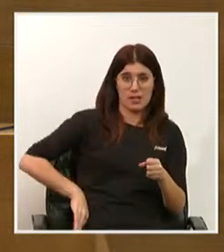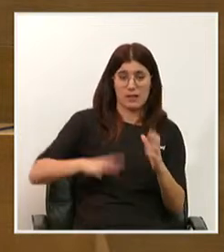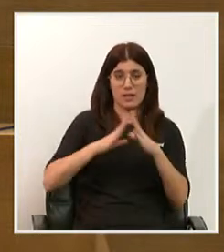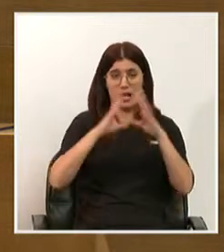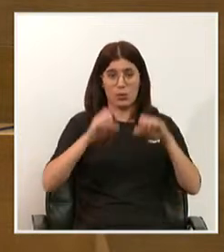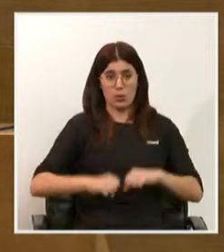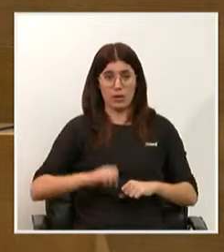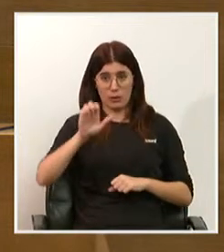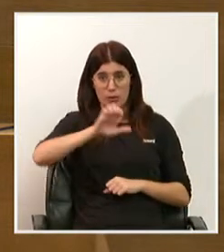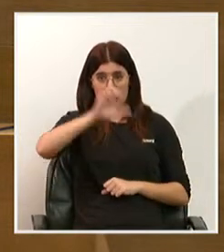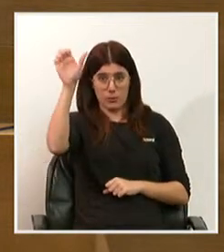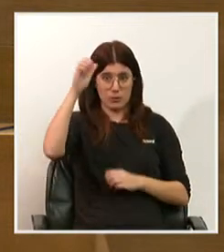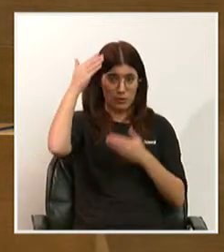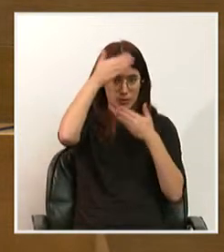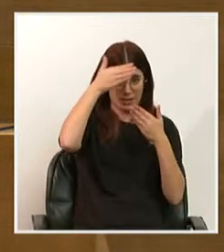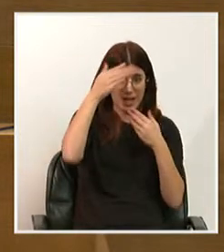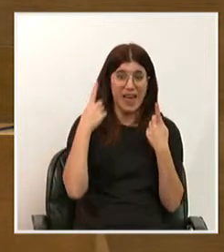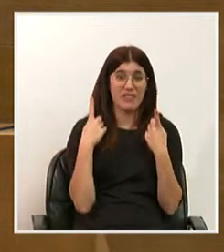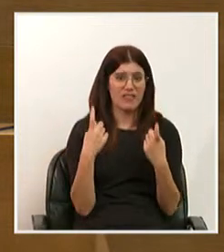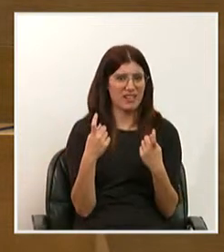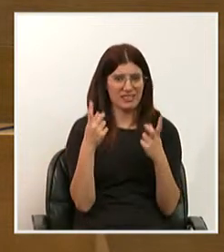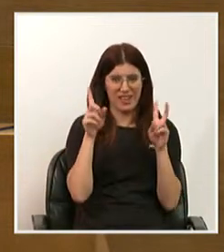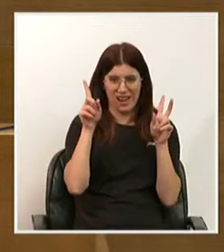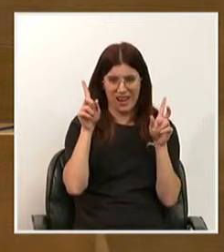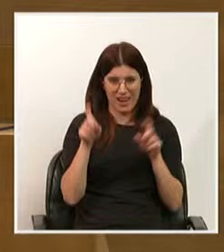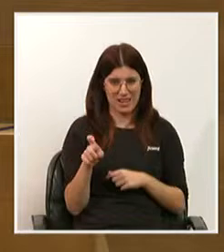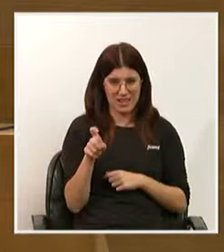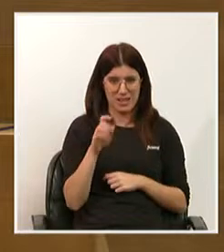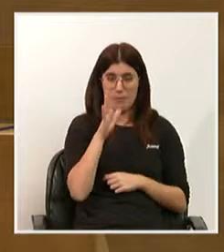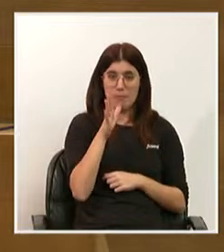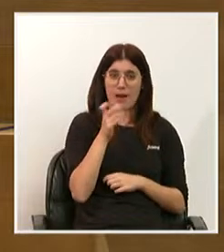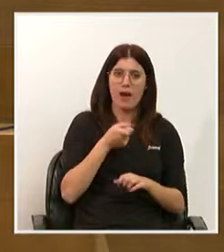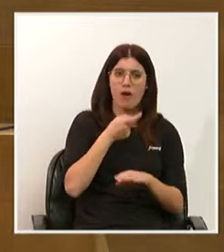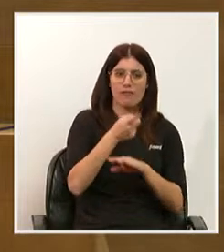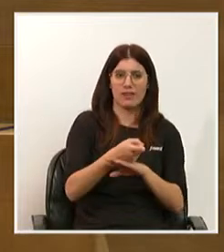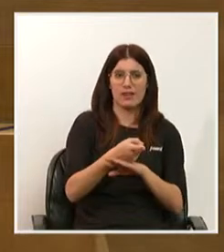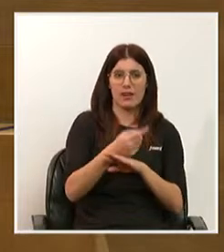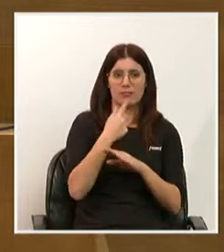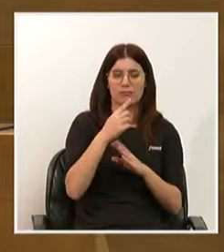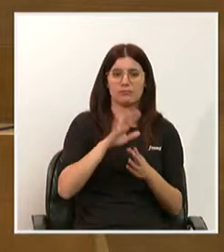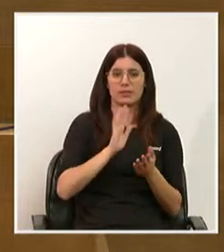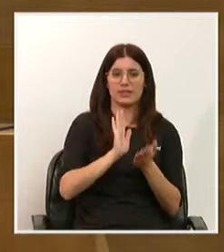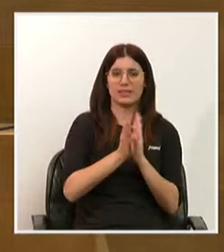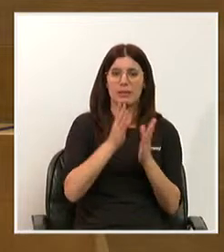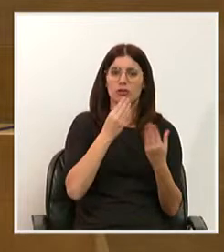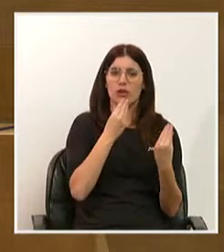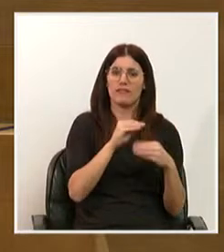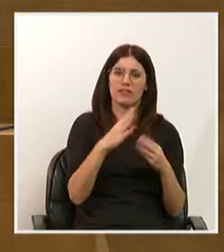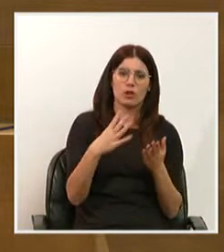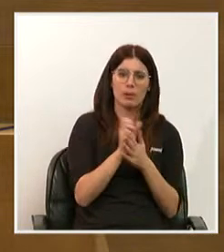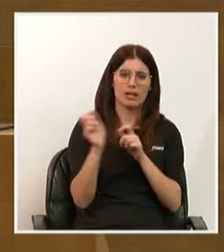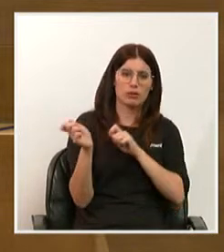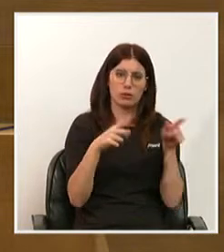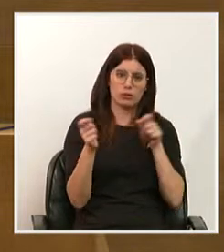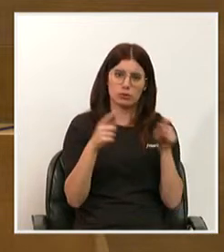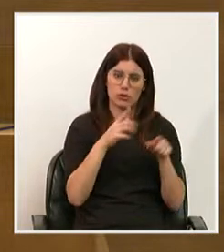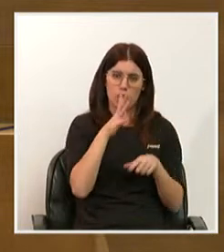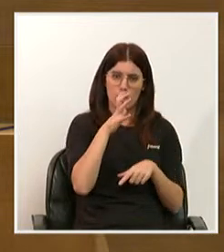mar es Absolut necesar que se oblig aplicar el traam de FR de